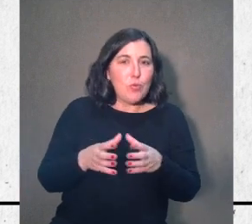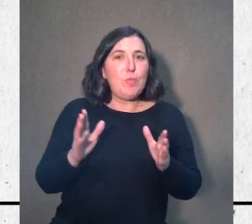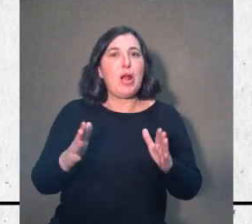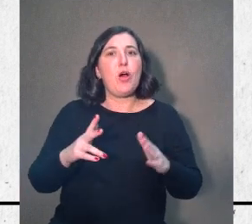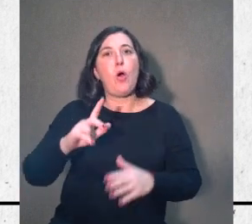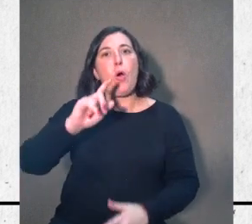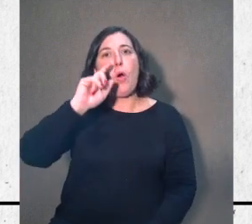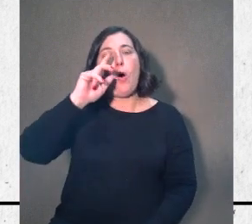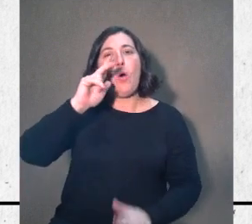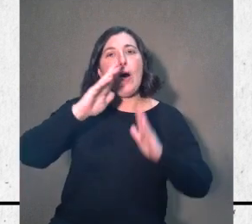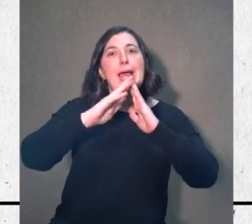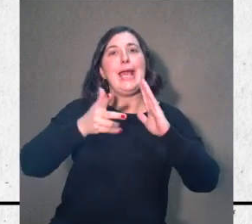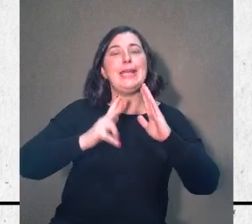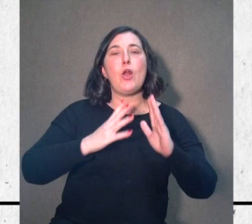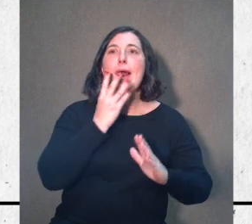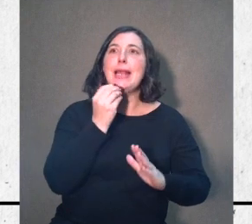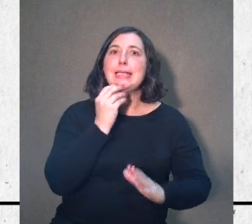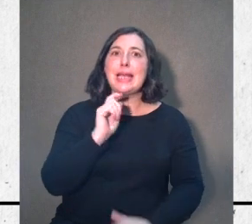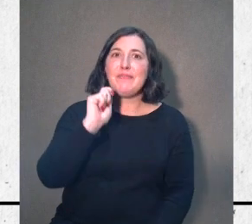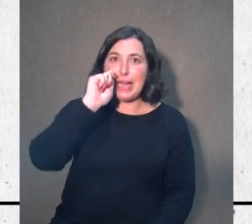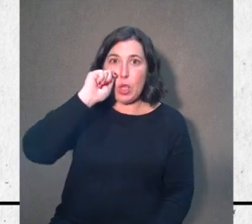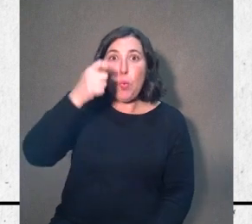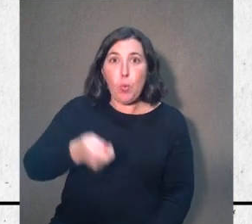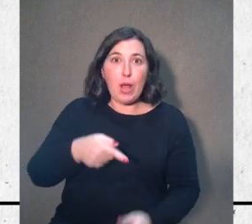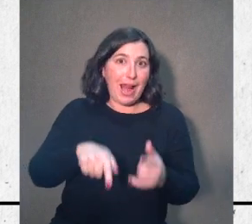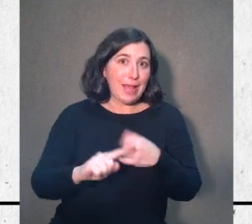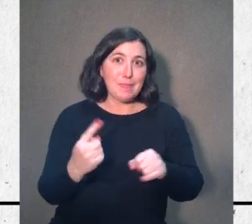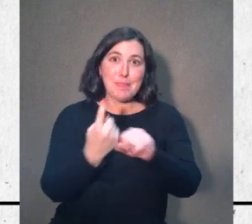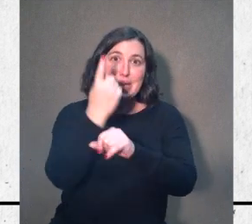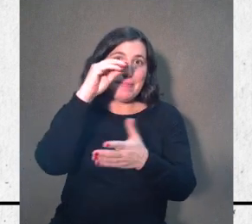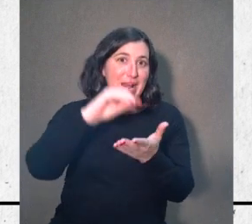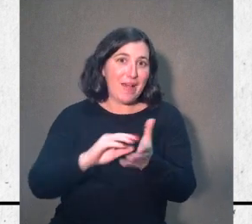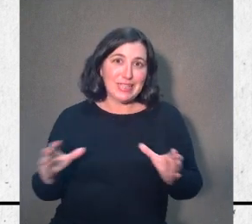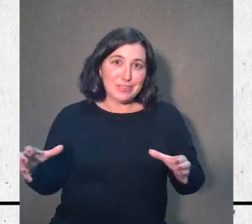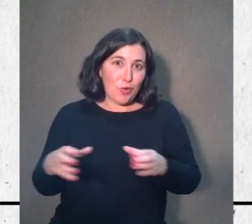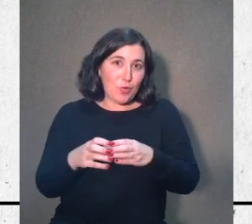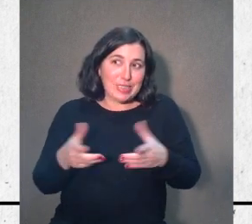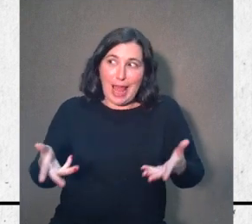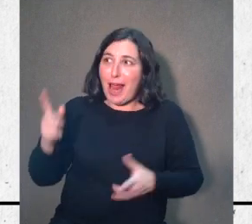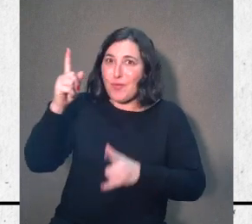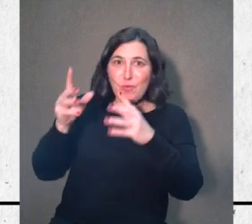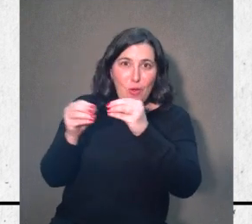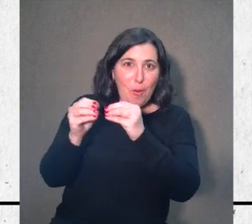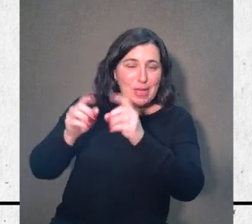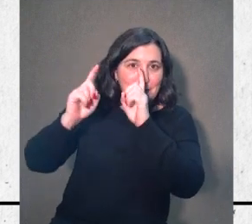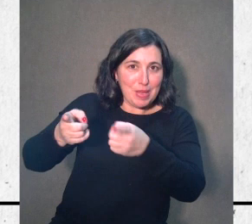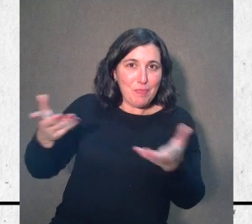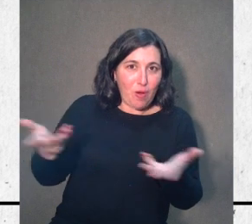y esa fue mi primer orquesta. Tengo compañeros de esa orquesta que están ahora en la Orquesta del Sodre,